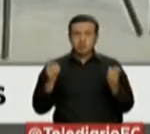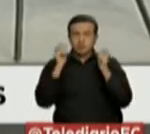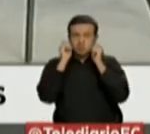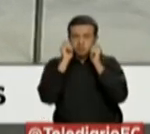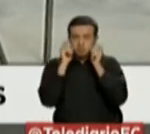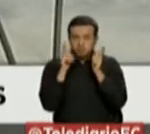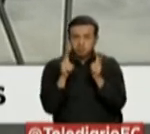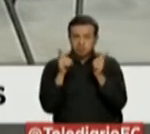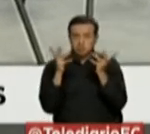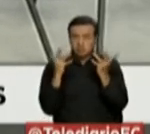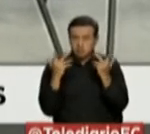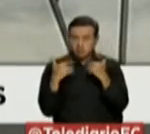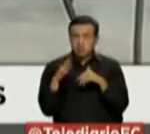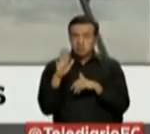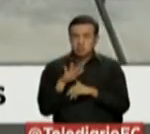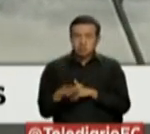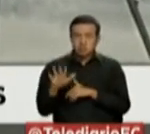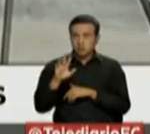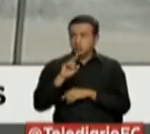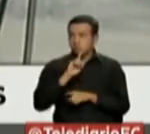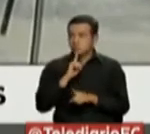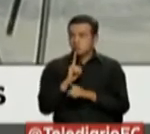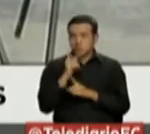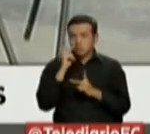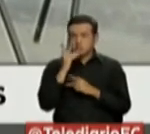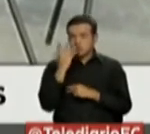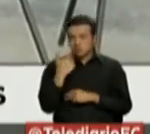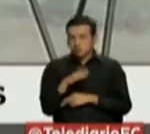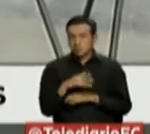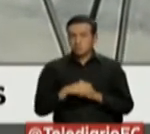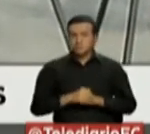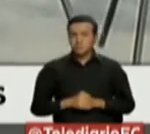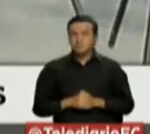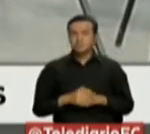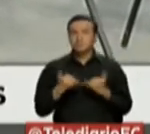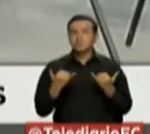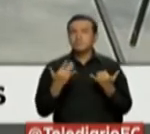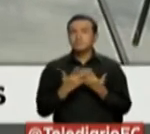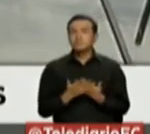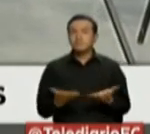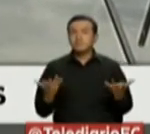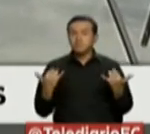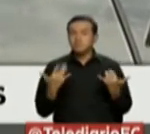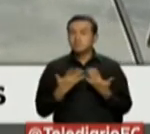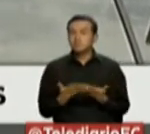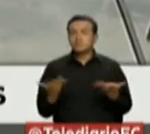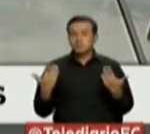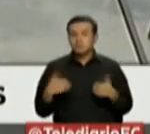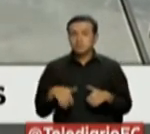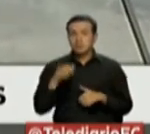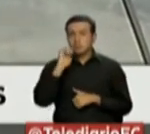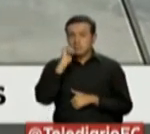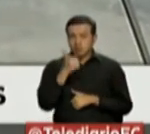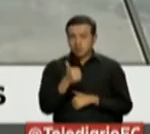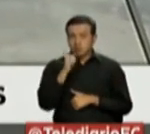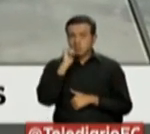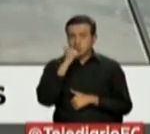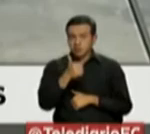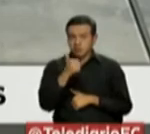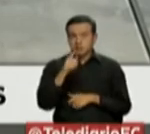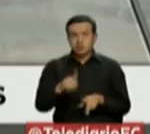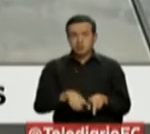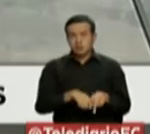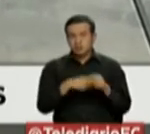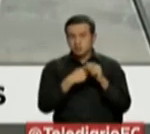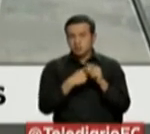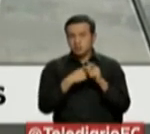vigilancia para estos centros, ¿no? Y sucedió lo que sucedió. Ahora, en la actualidad, pues bueno, a partir del día de mañana vamos a